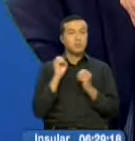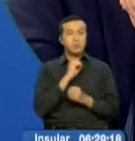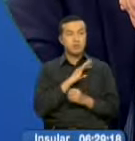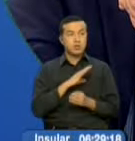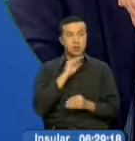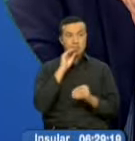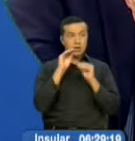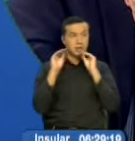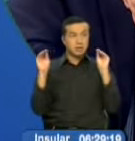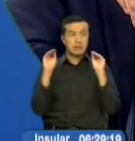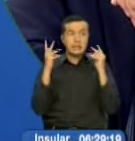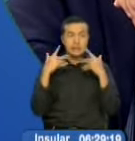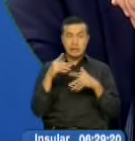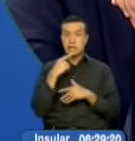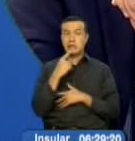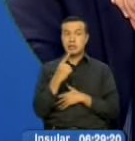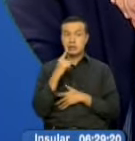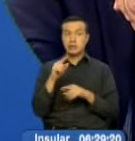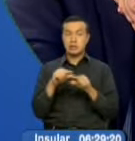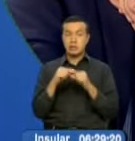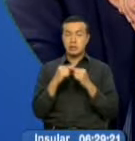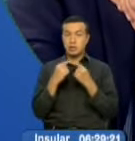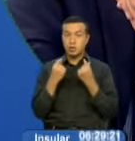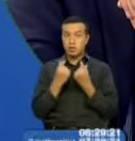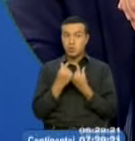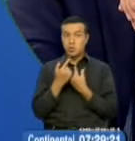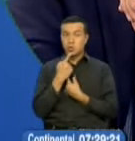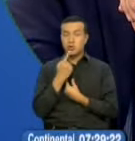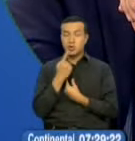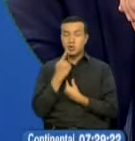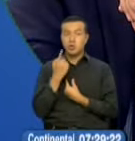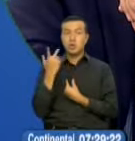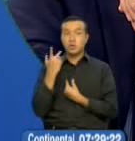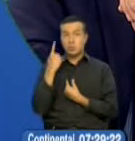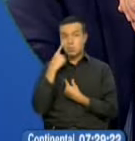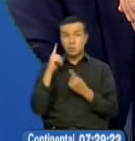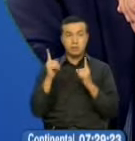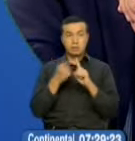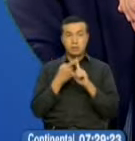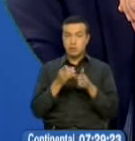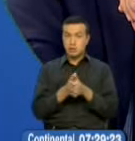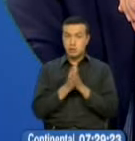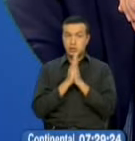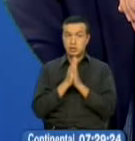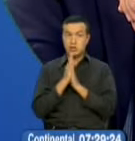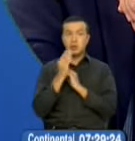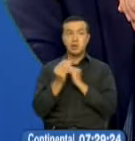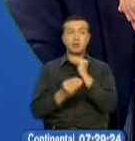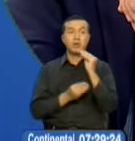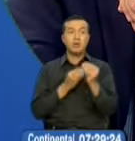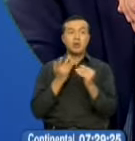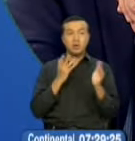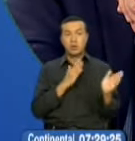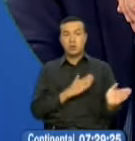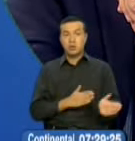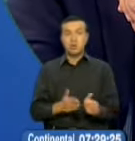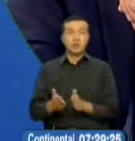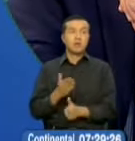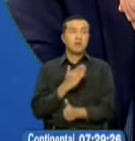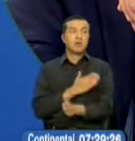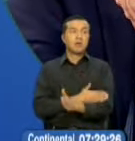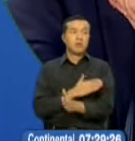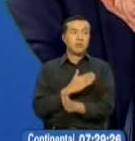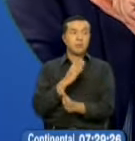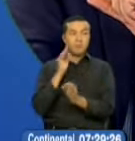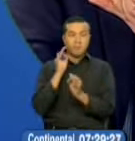Si bien es cierto, le han negado al Tribunal Contencioso un pedido de nulidad con base a una primera petición que incluso fue presentada antes de